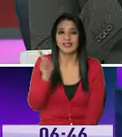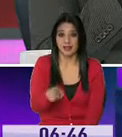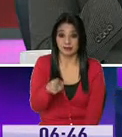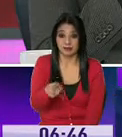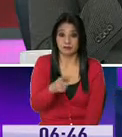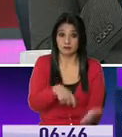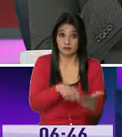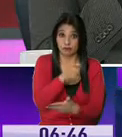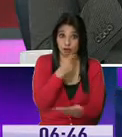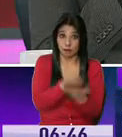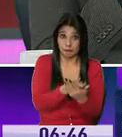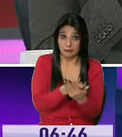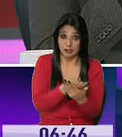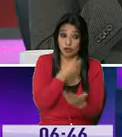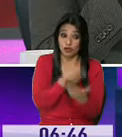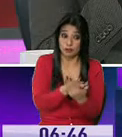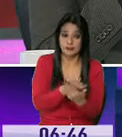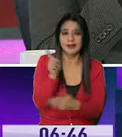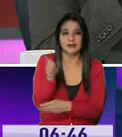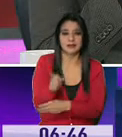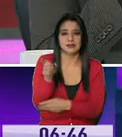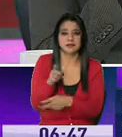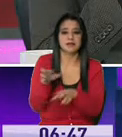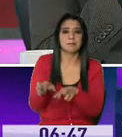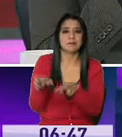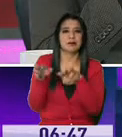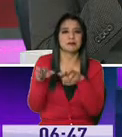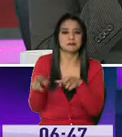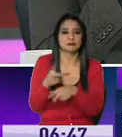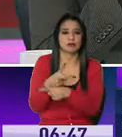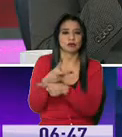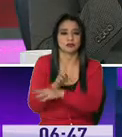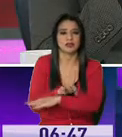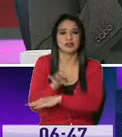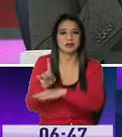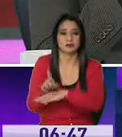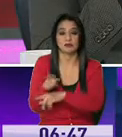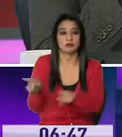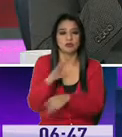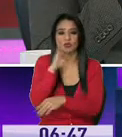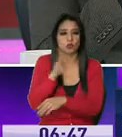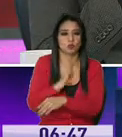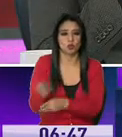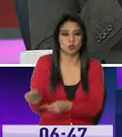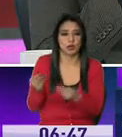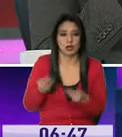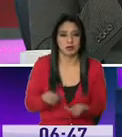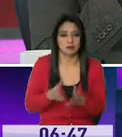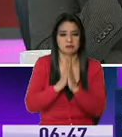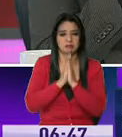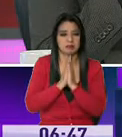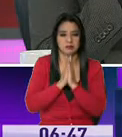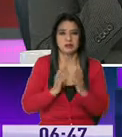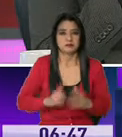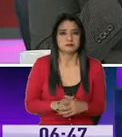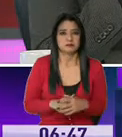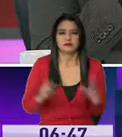del IES con un coeficiente que se calcula sobre la base del presupuesto nacional del Estado de cada año. Si usted revisa